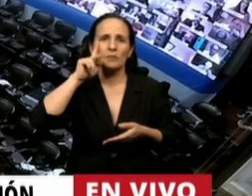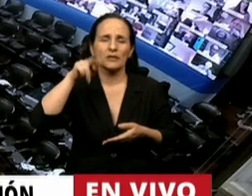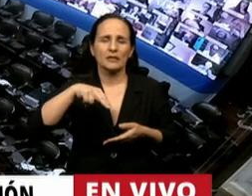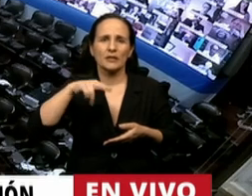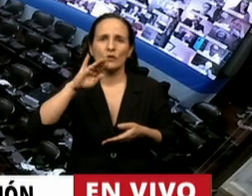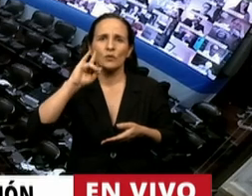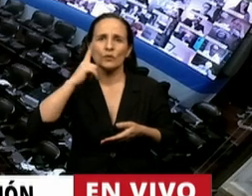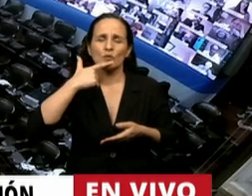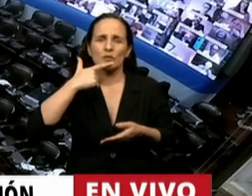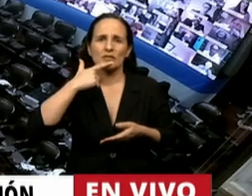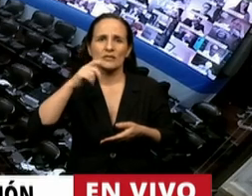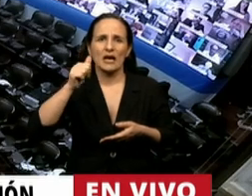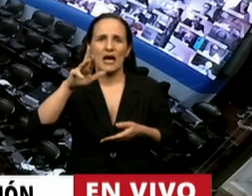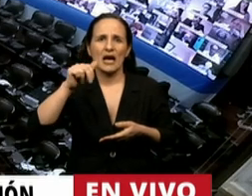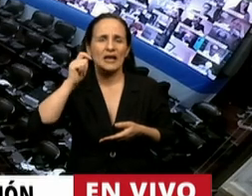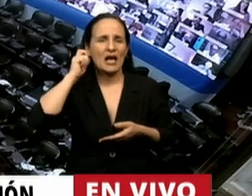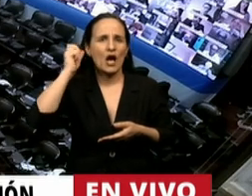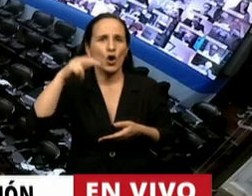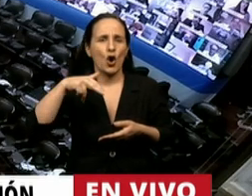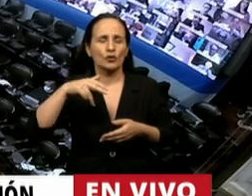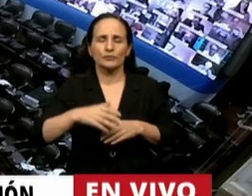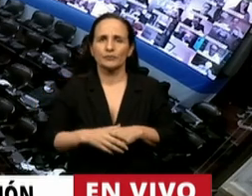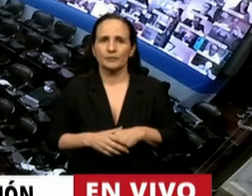Aragón presidente me